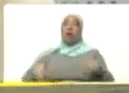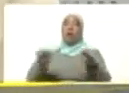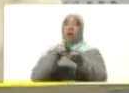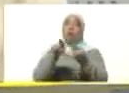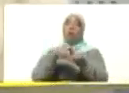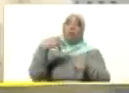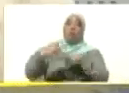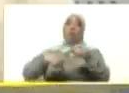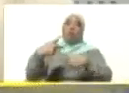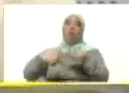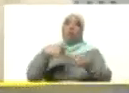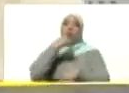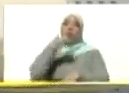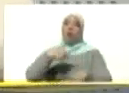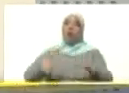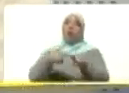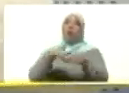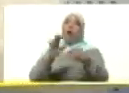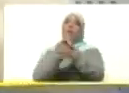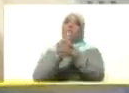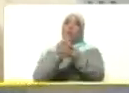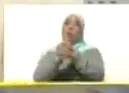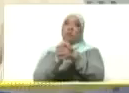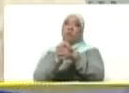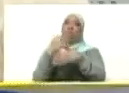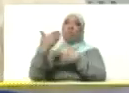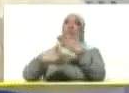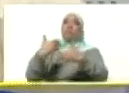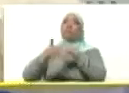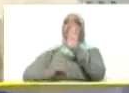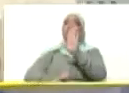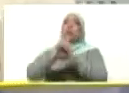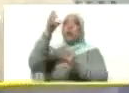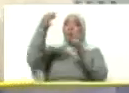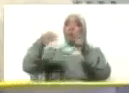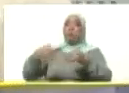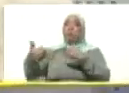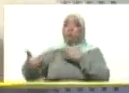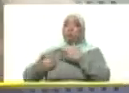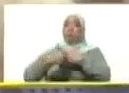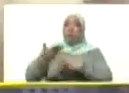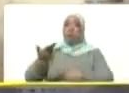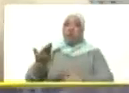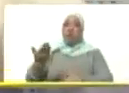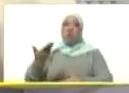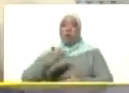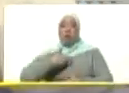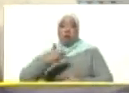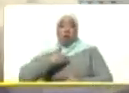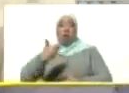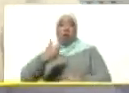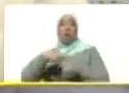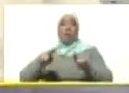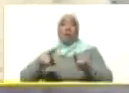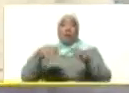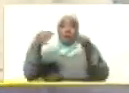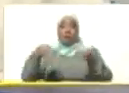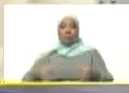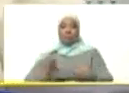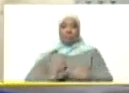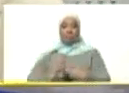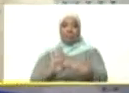el progreso, que es una alianza de vanguardia. ¿Por qué se nos atacan? Porque estamos en la vanguardia, en la vanguardia.